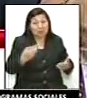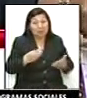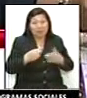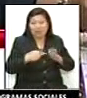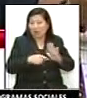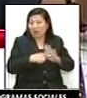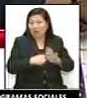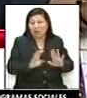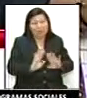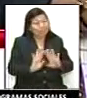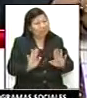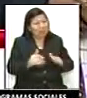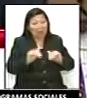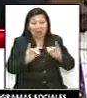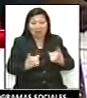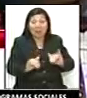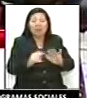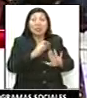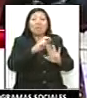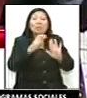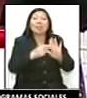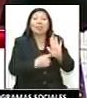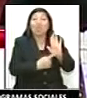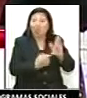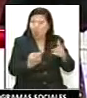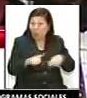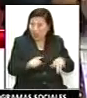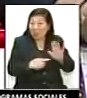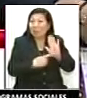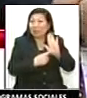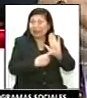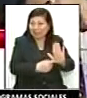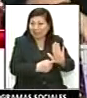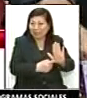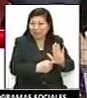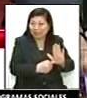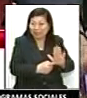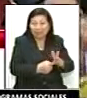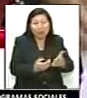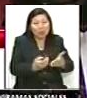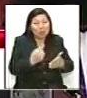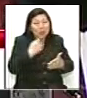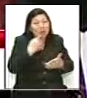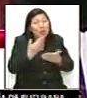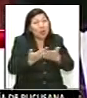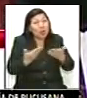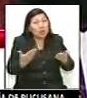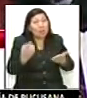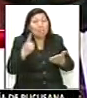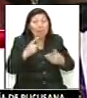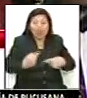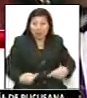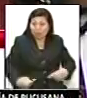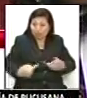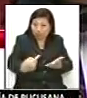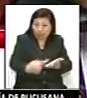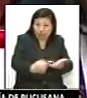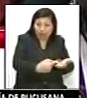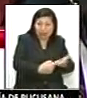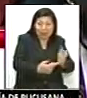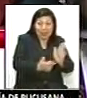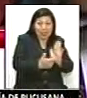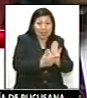negativo. Este proyecto presentado debe pasar como un insumo para el debate de la